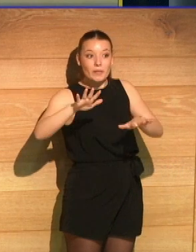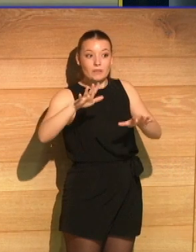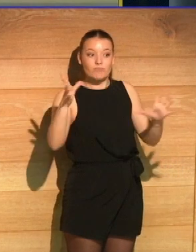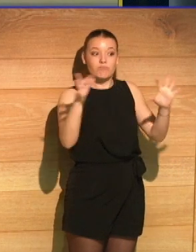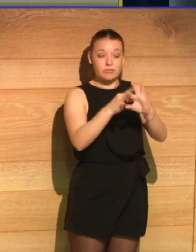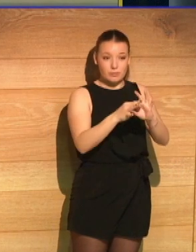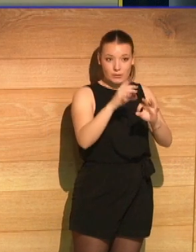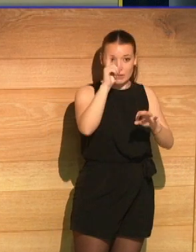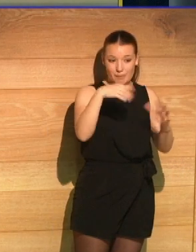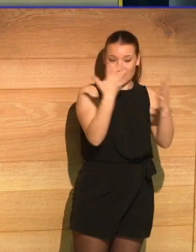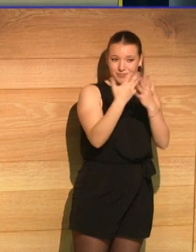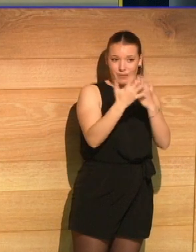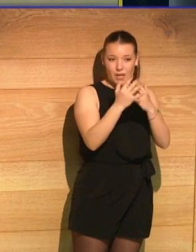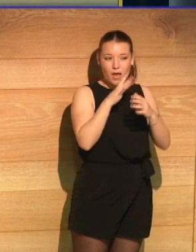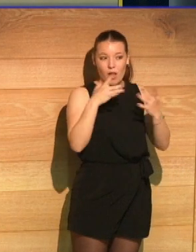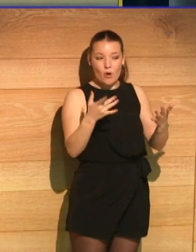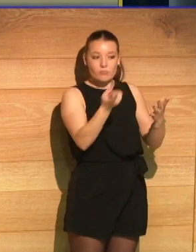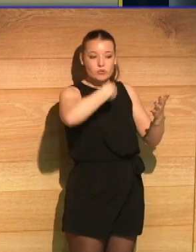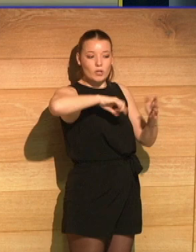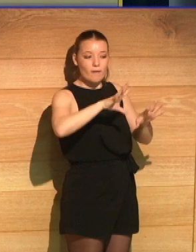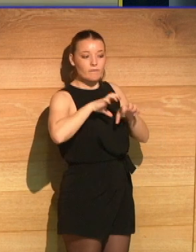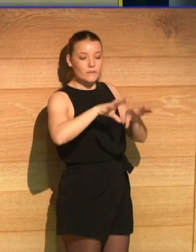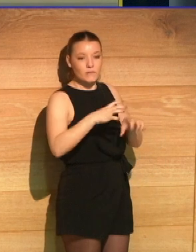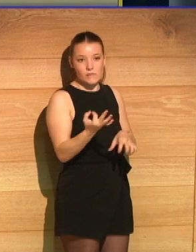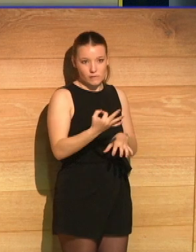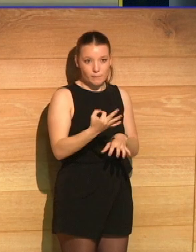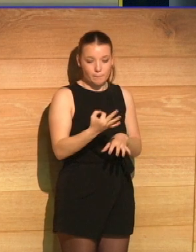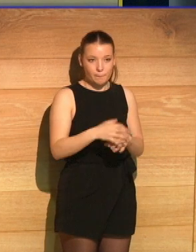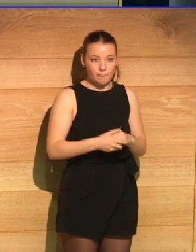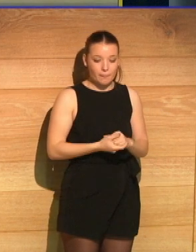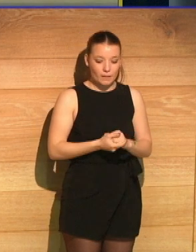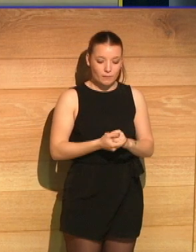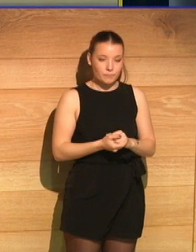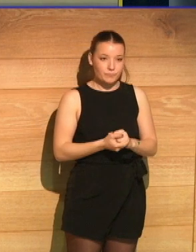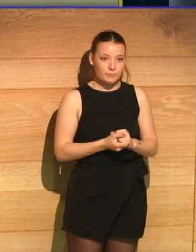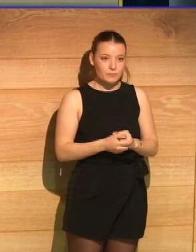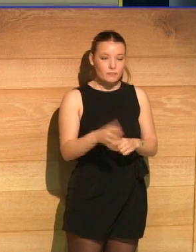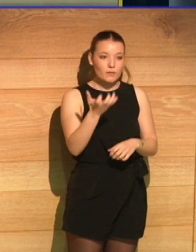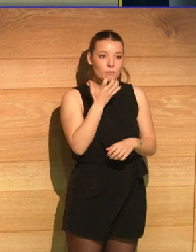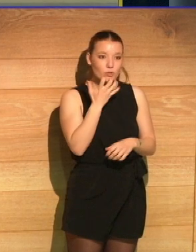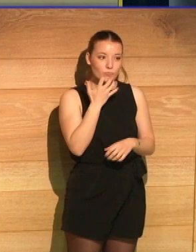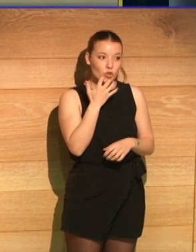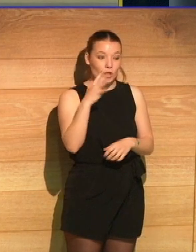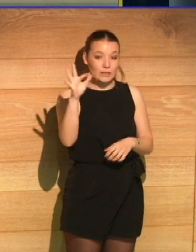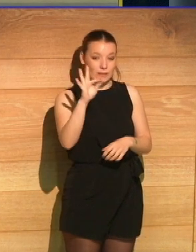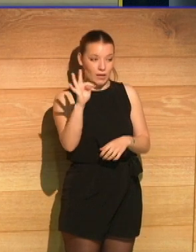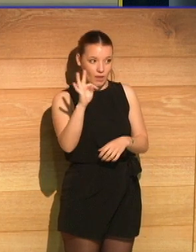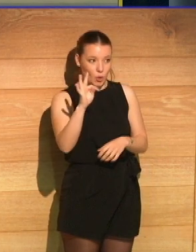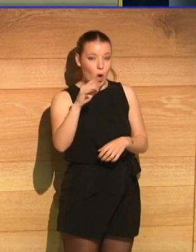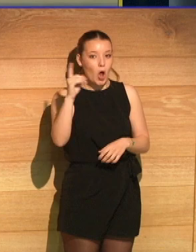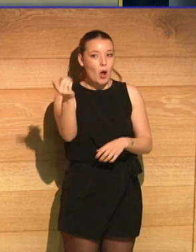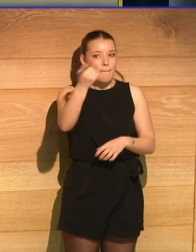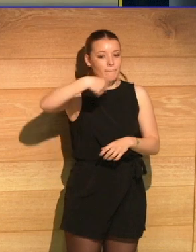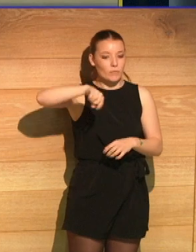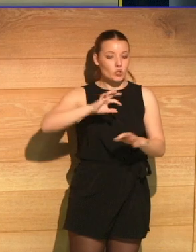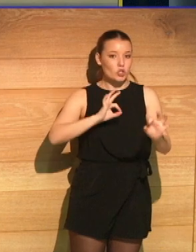que hay ciertas lecciones que hemos podido sacar de todo esto. Tadeusz, vosotros lo habéis incluido en